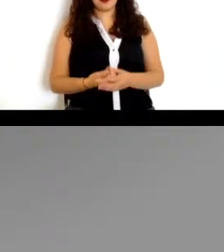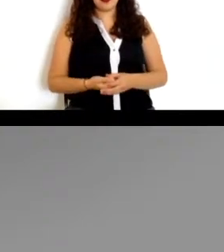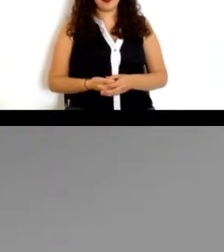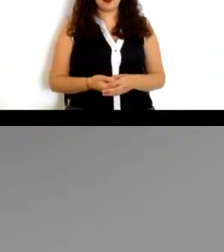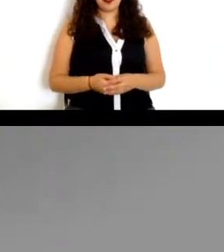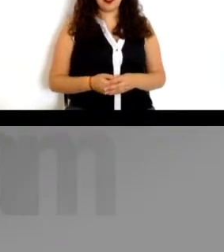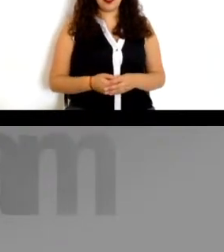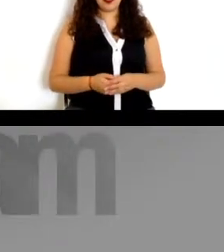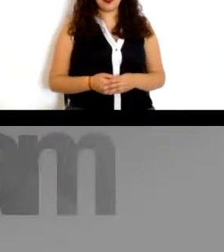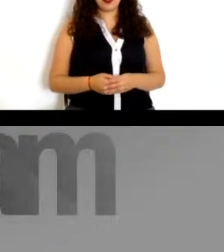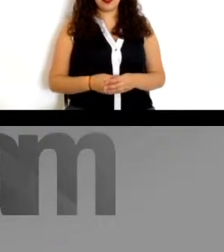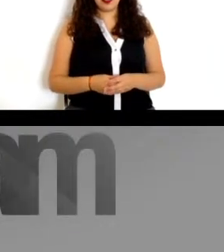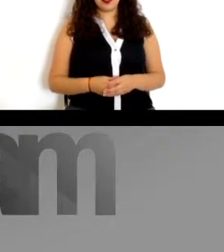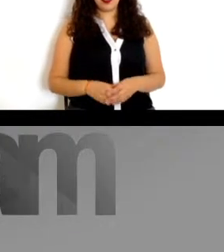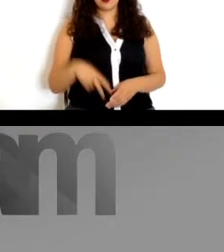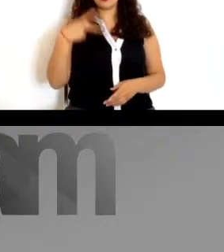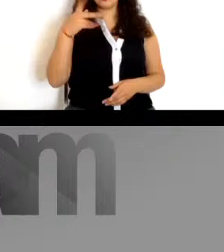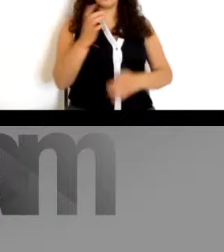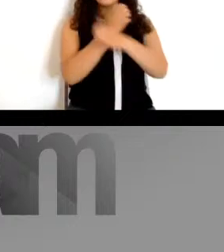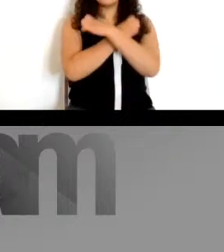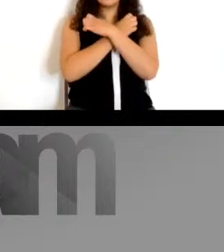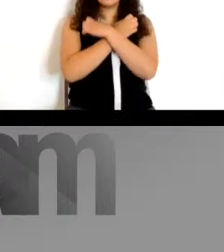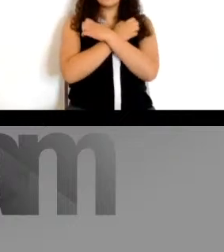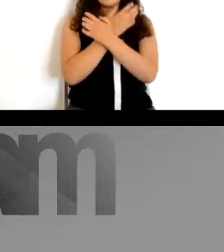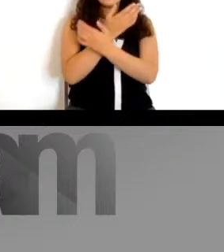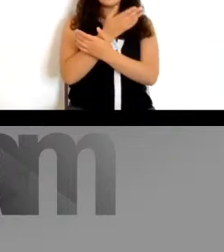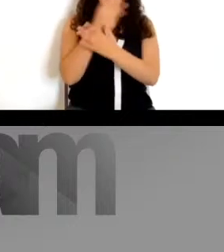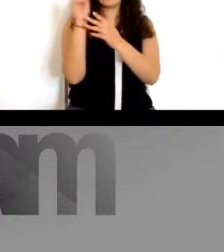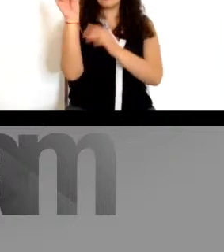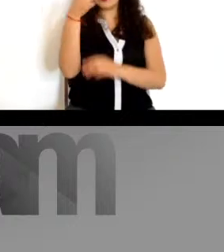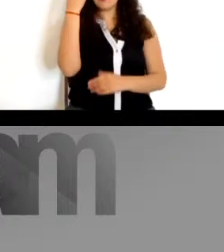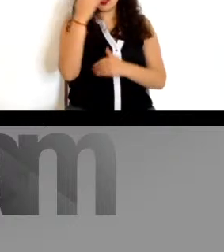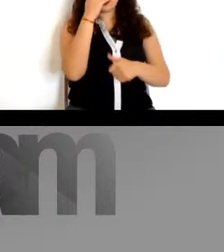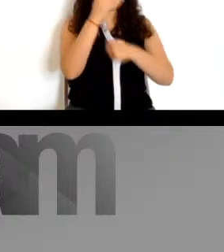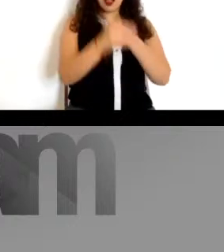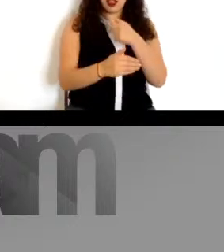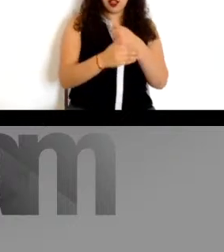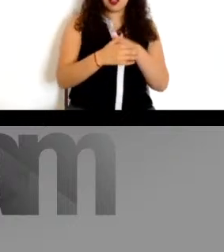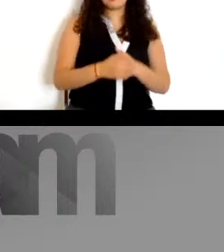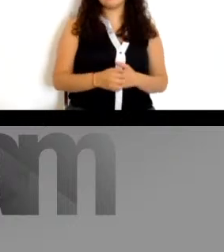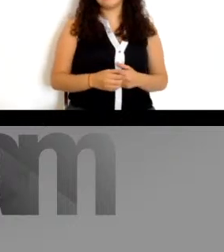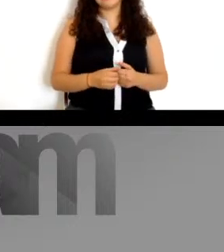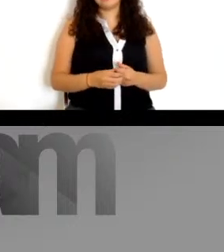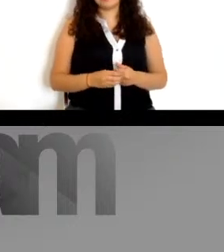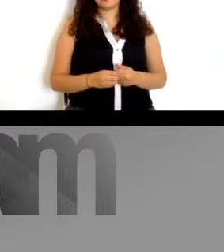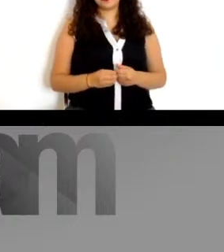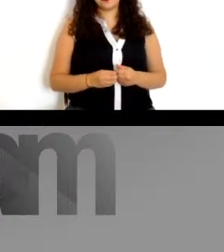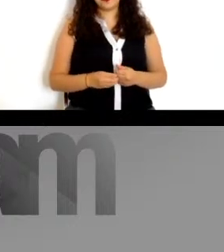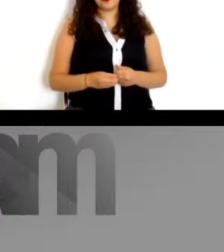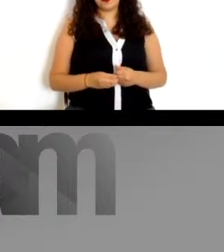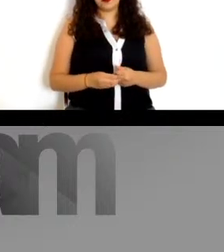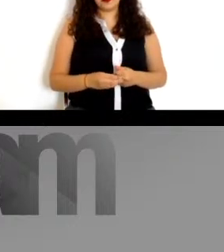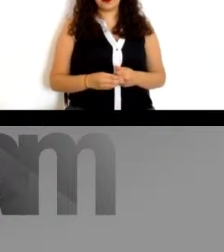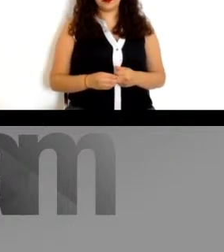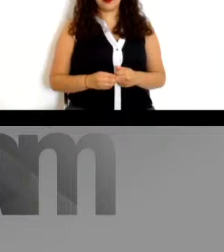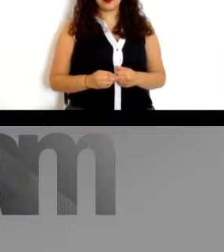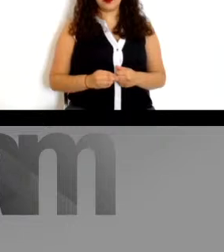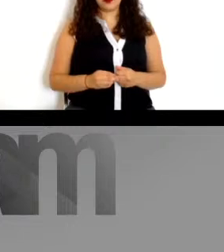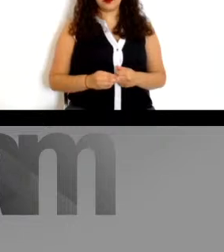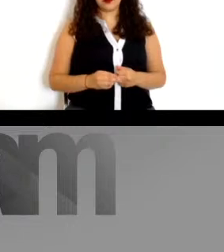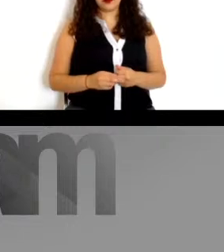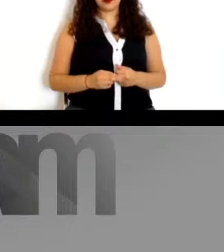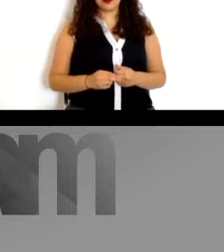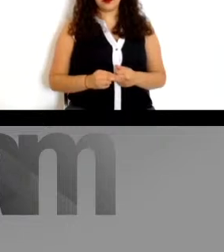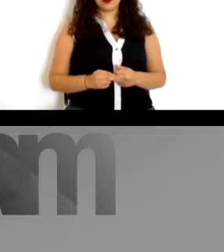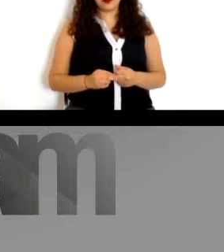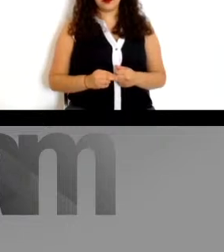de terminar su educación superior. Entonces, me voy a permitir hablar sobre